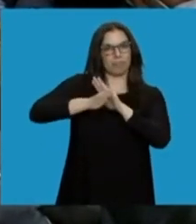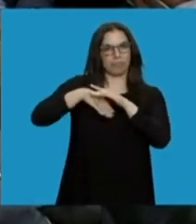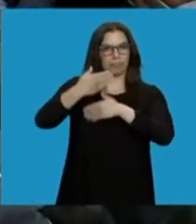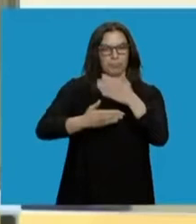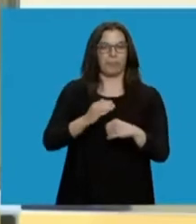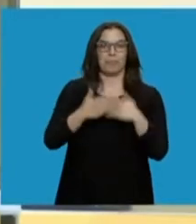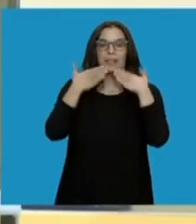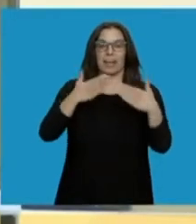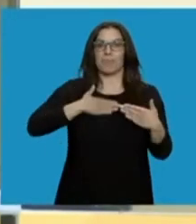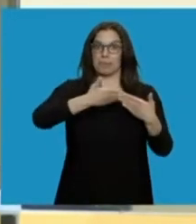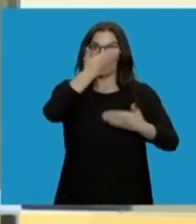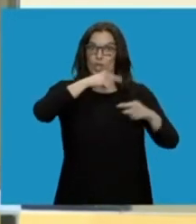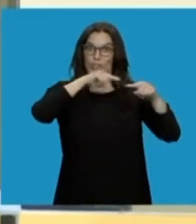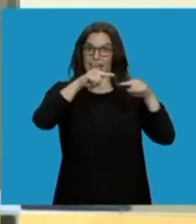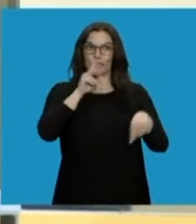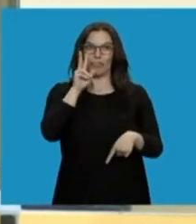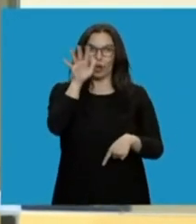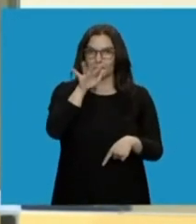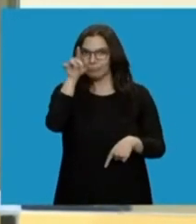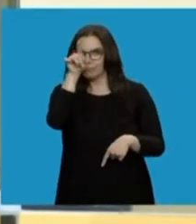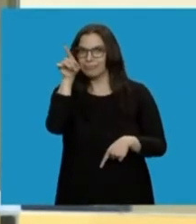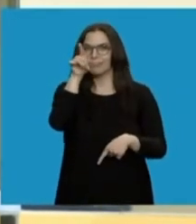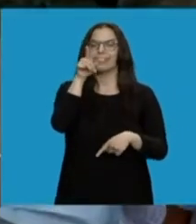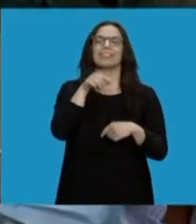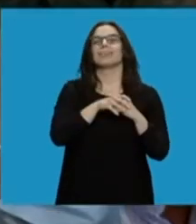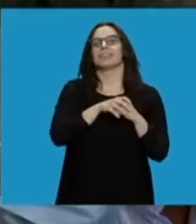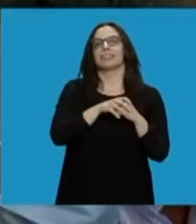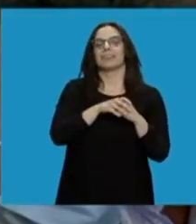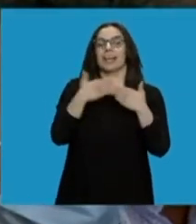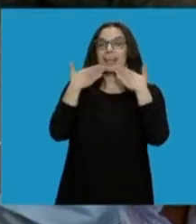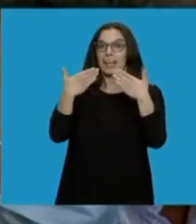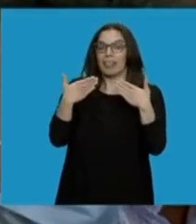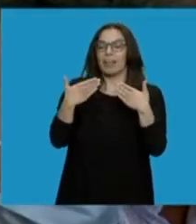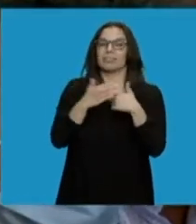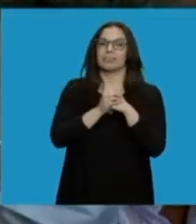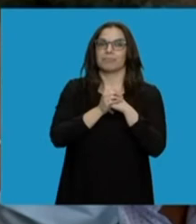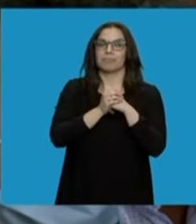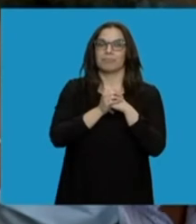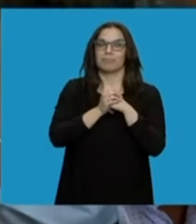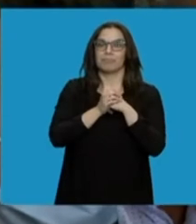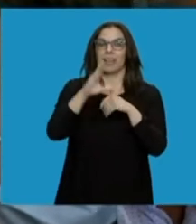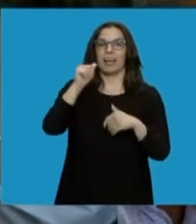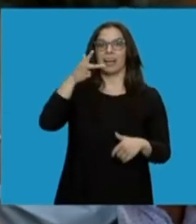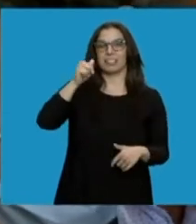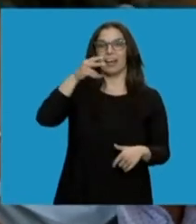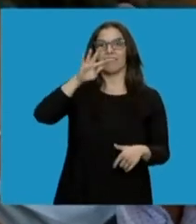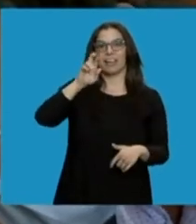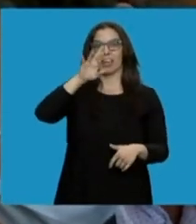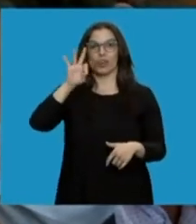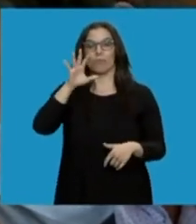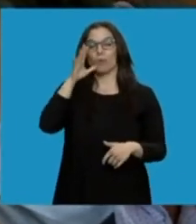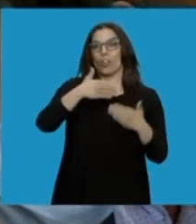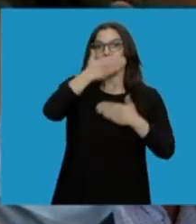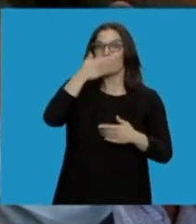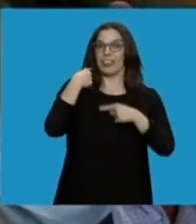mi periódico, que lo veo por allí sentado en las filas del medio. Gracias a Cachafeiro por hacerle un hueco en las páginas del